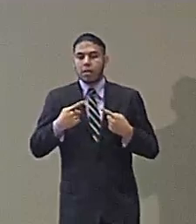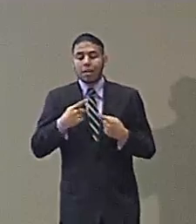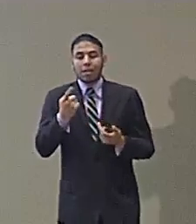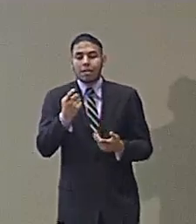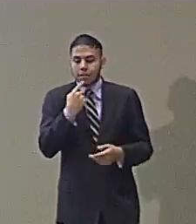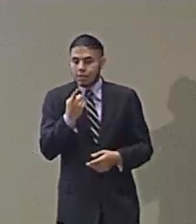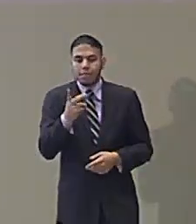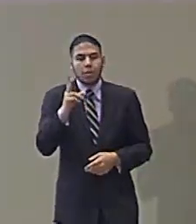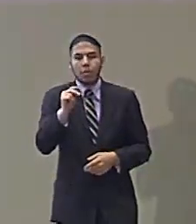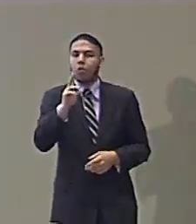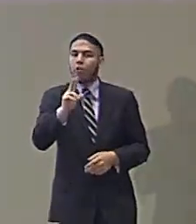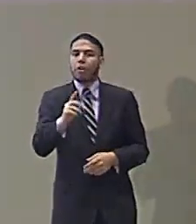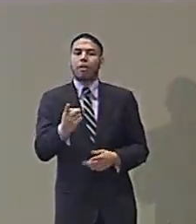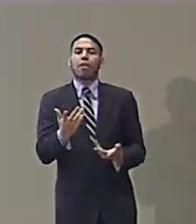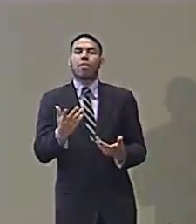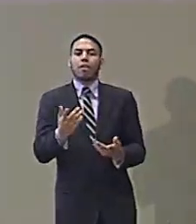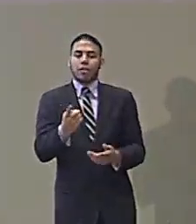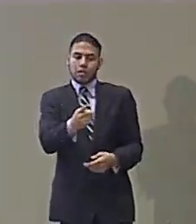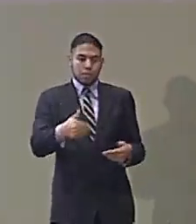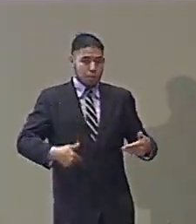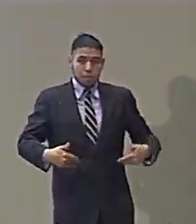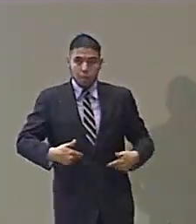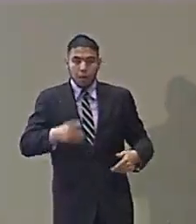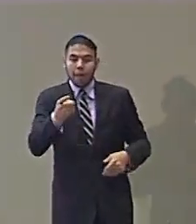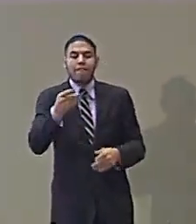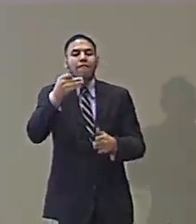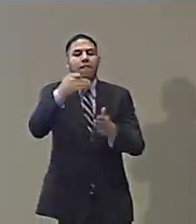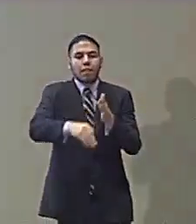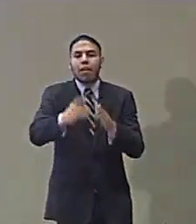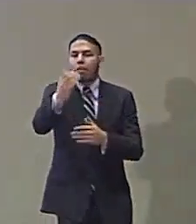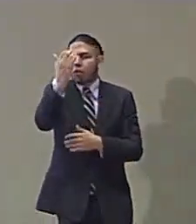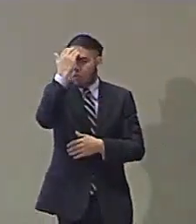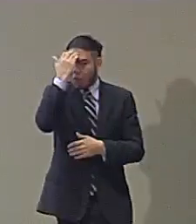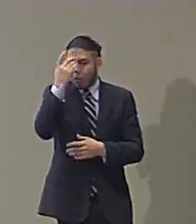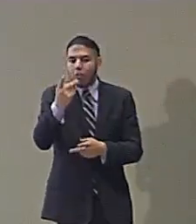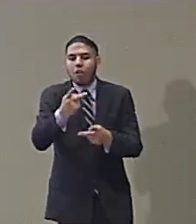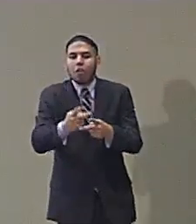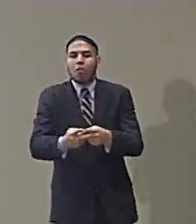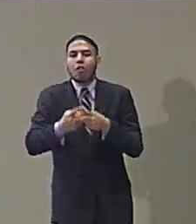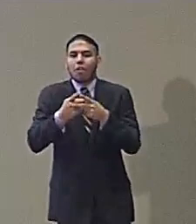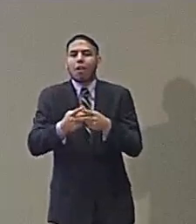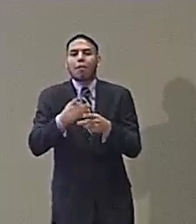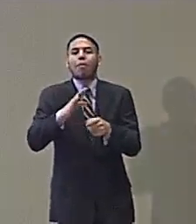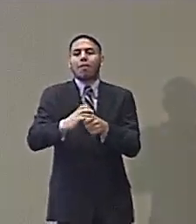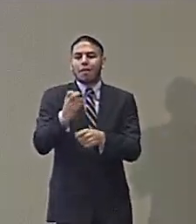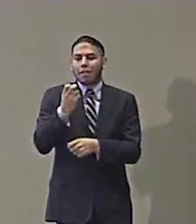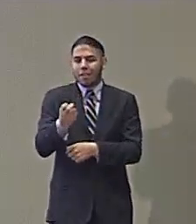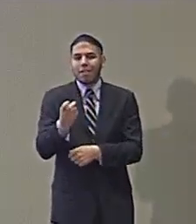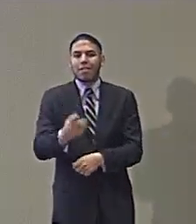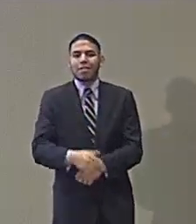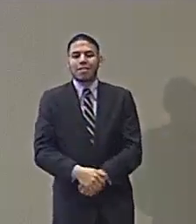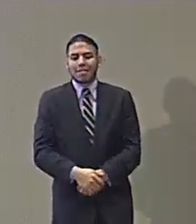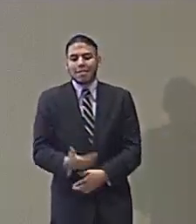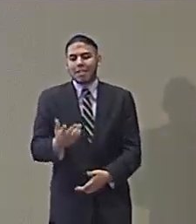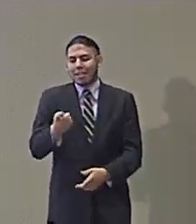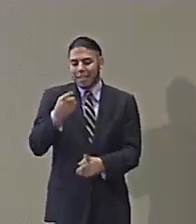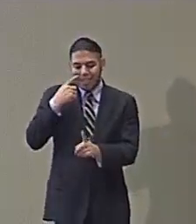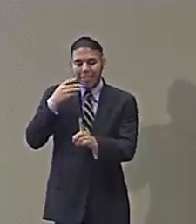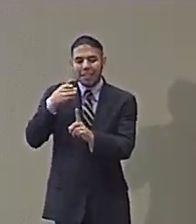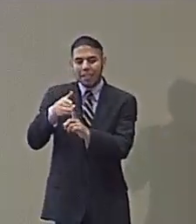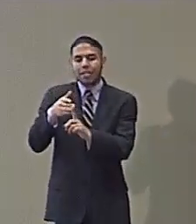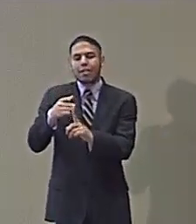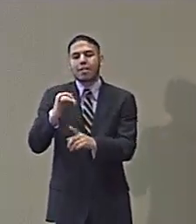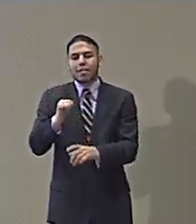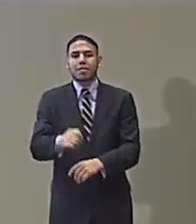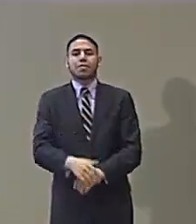que no es intolerancia lo que pasa es que no la conocen la tolerancia por lo tanto no pueden ser intolerantes muy atinado el punto